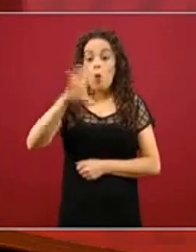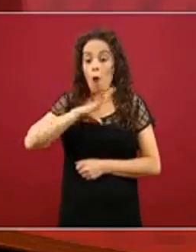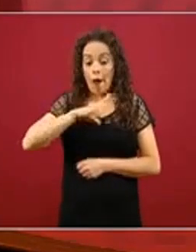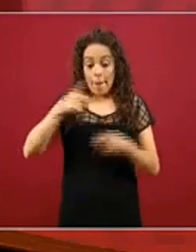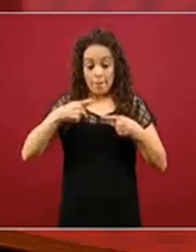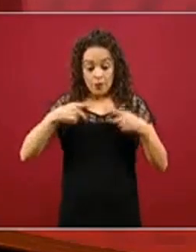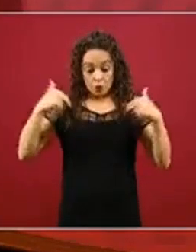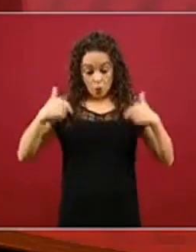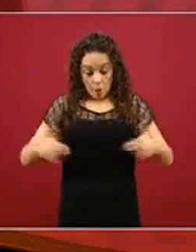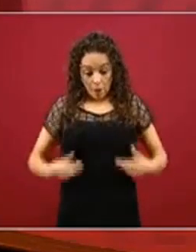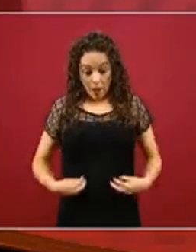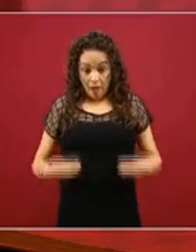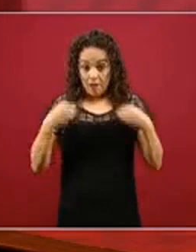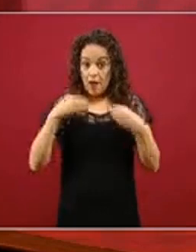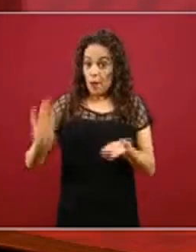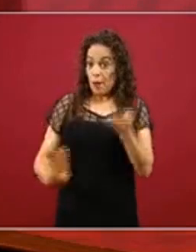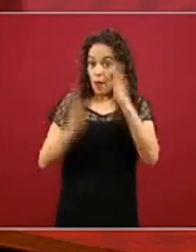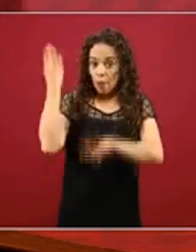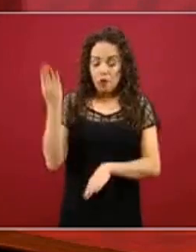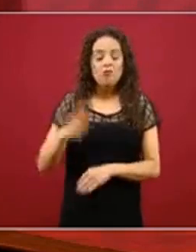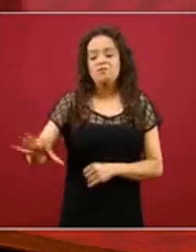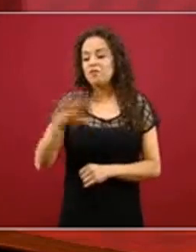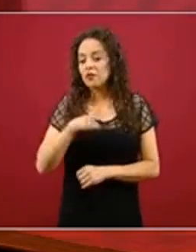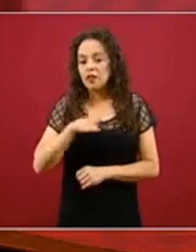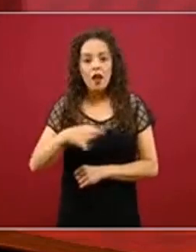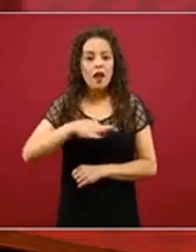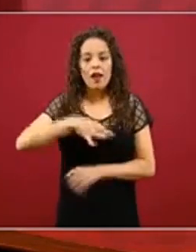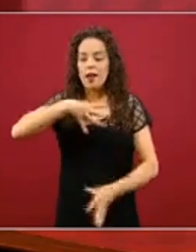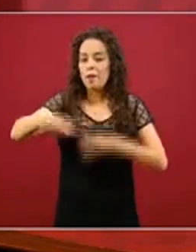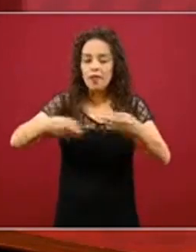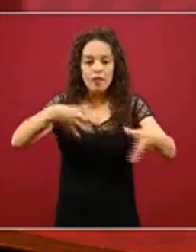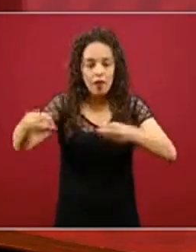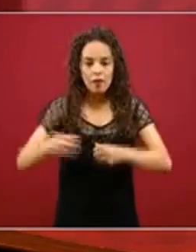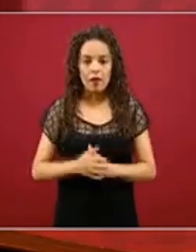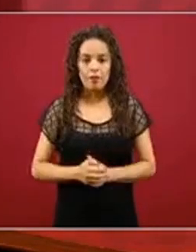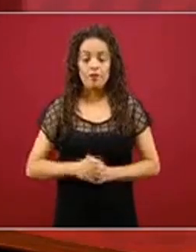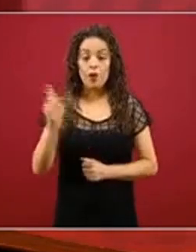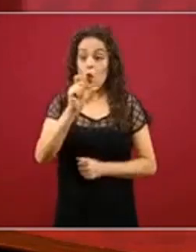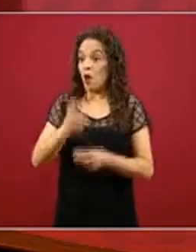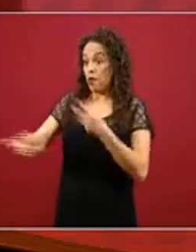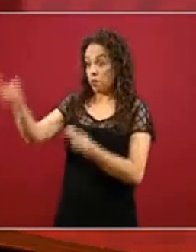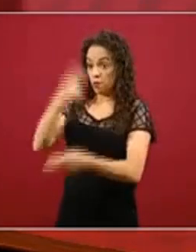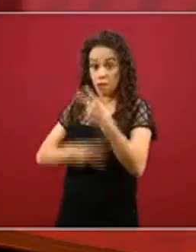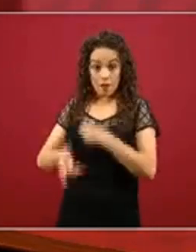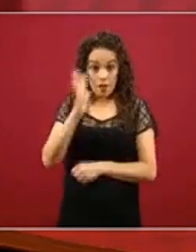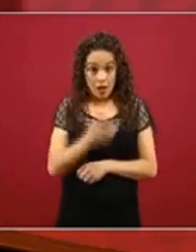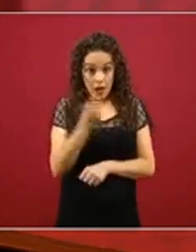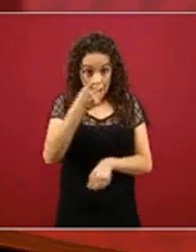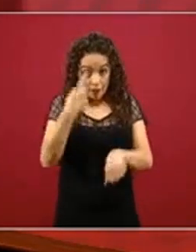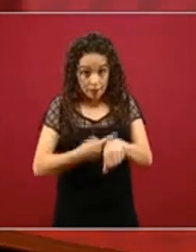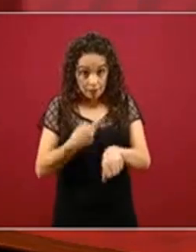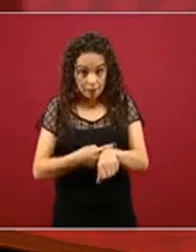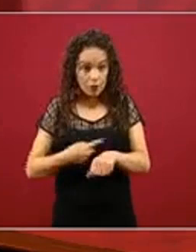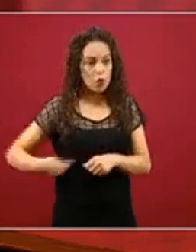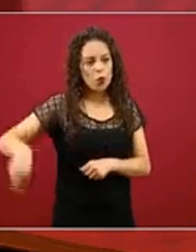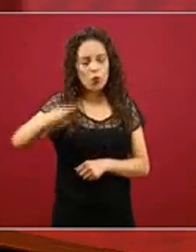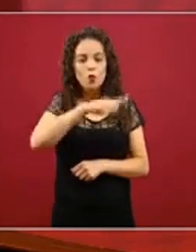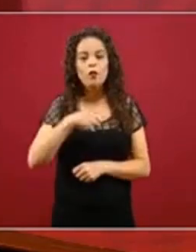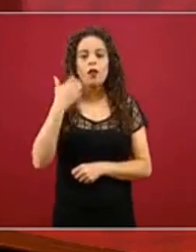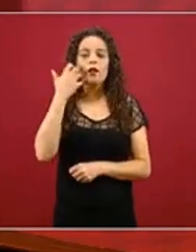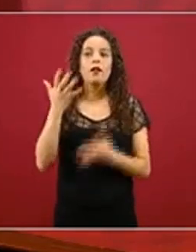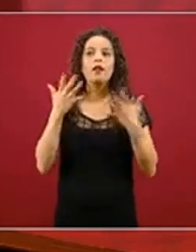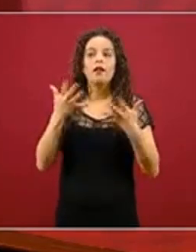seguirá existiendo epidemias. Cuando llega la epidemia, quisiéramos que cause poco daño